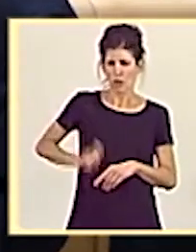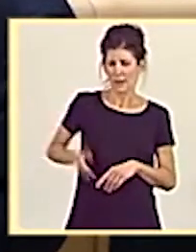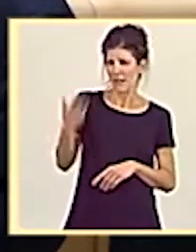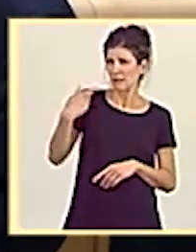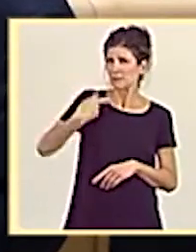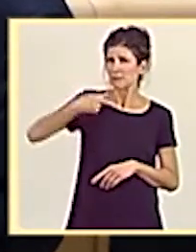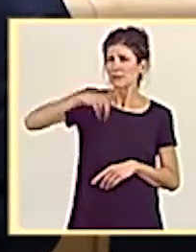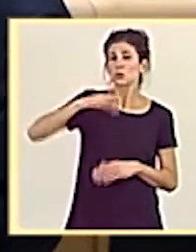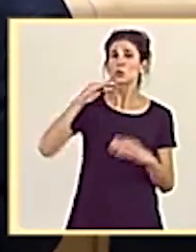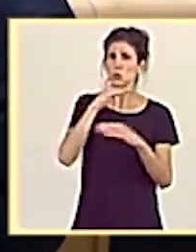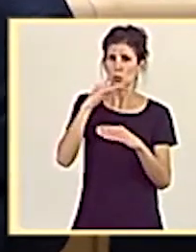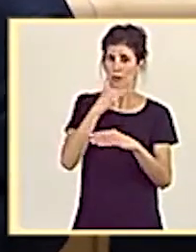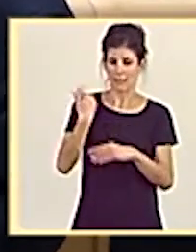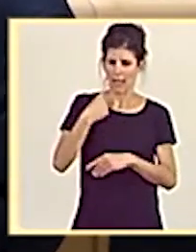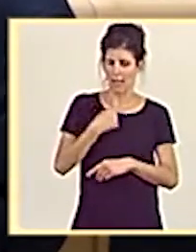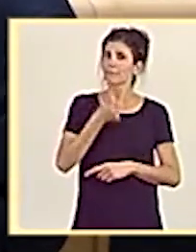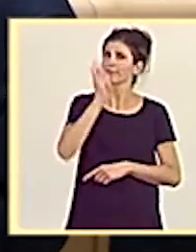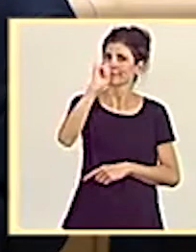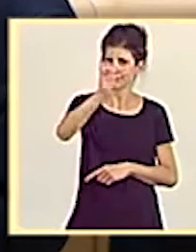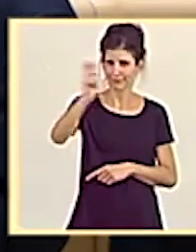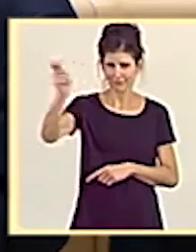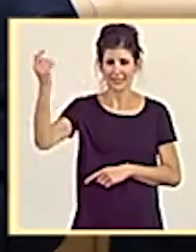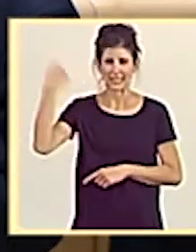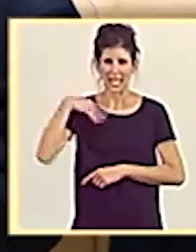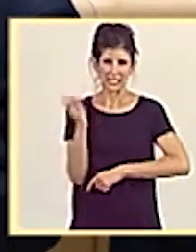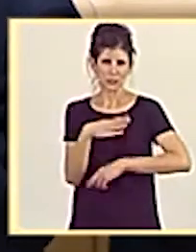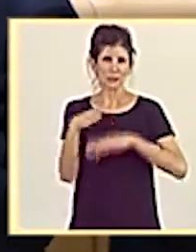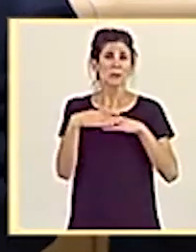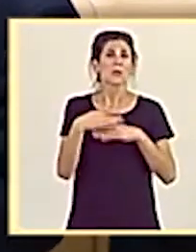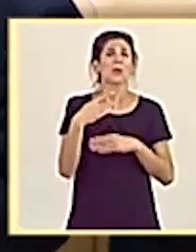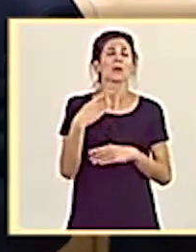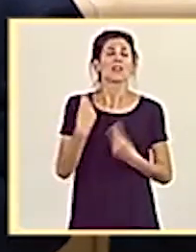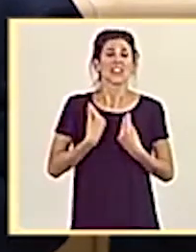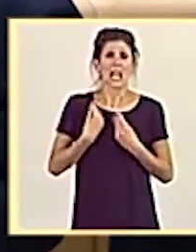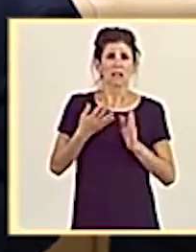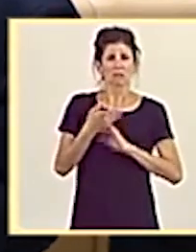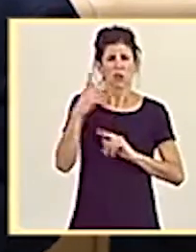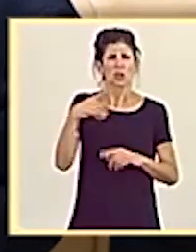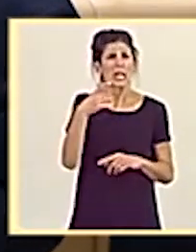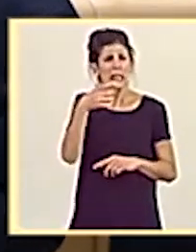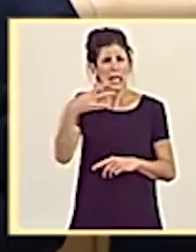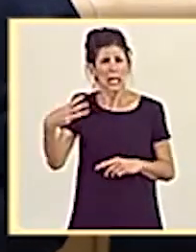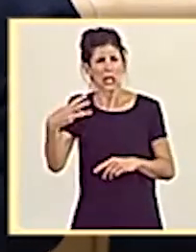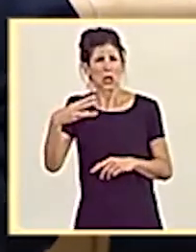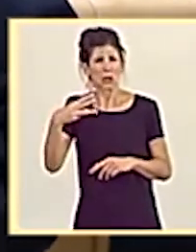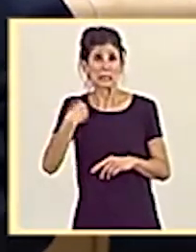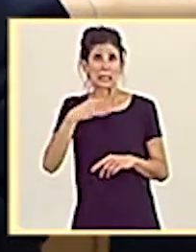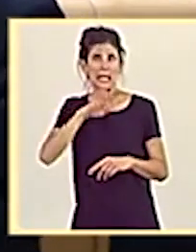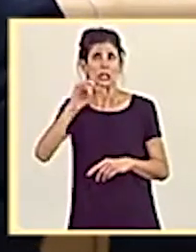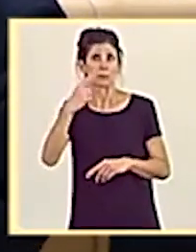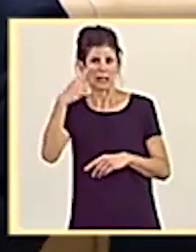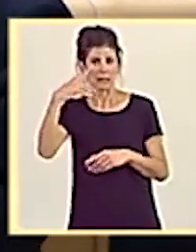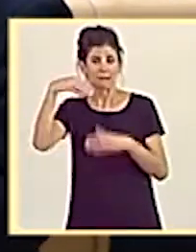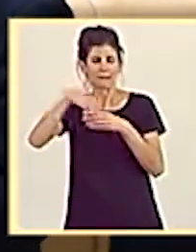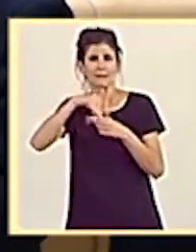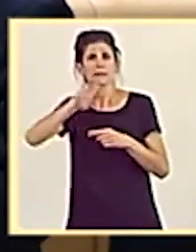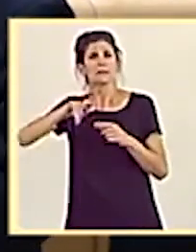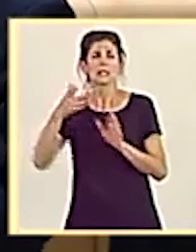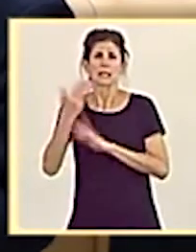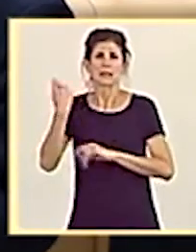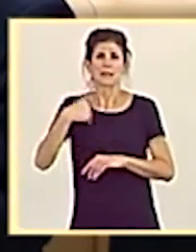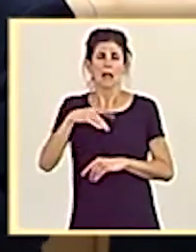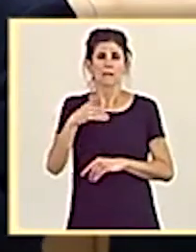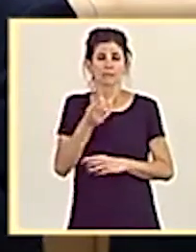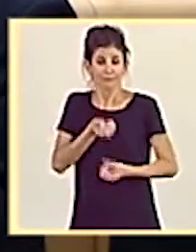de octubre el ingreso mínimo vital. Hay otro tercio de esos 500.000 aproximadamente que han recibido